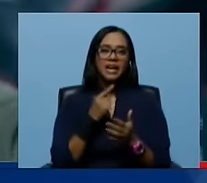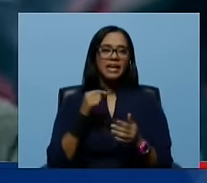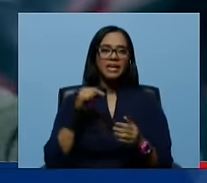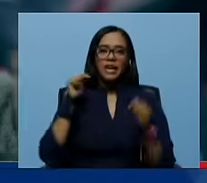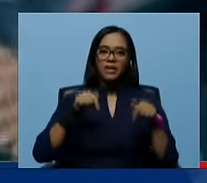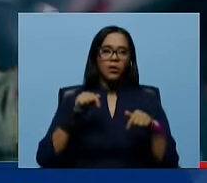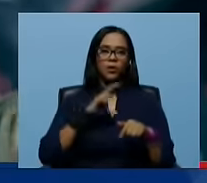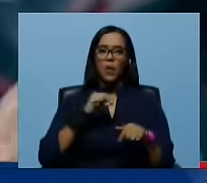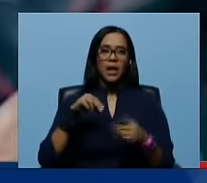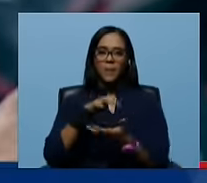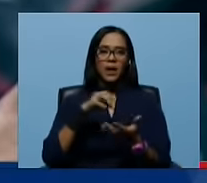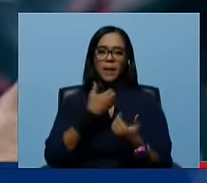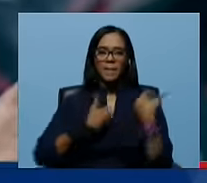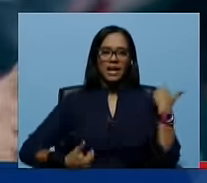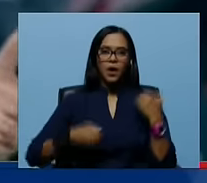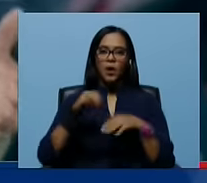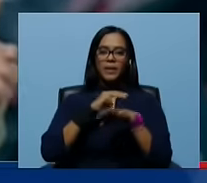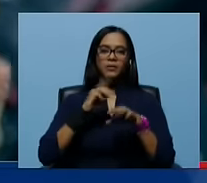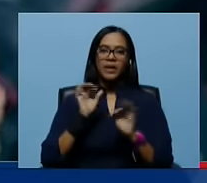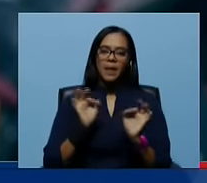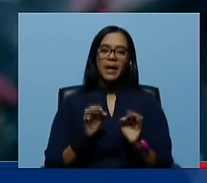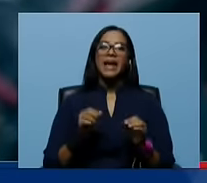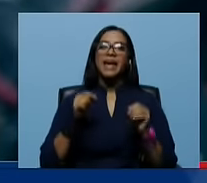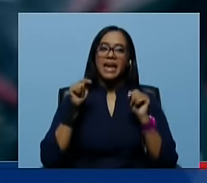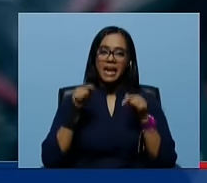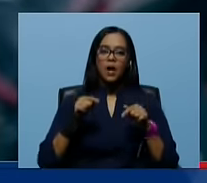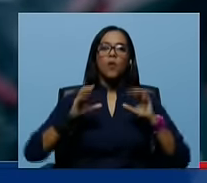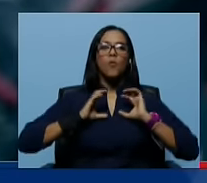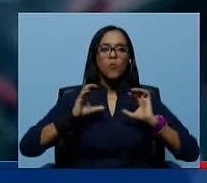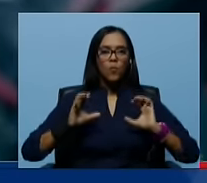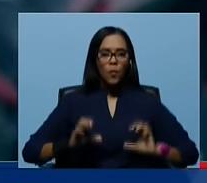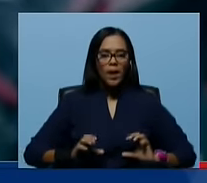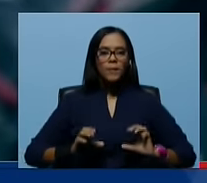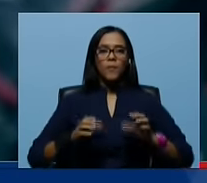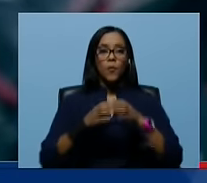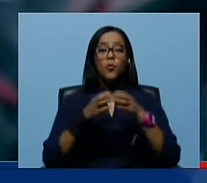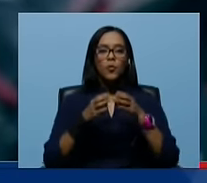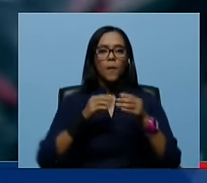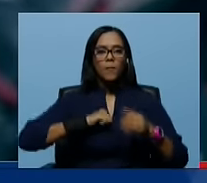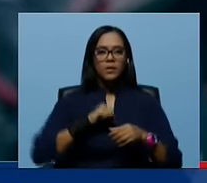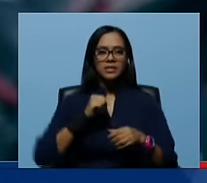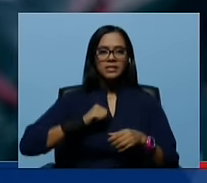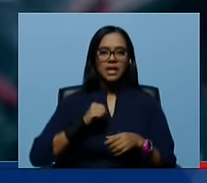del presidente nada más o del ministro nada más, era un cuerpo policial que estuviese